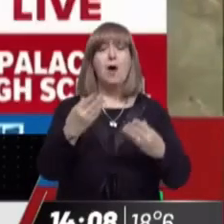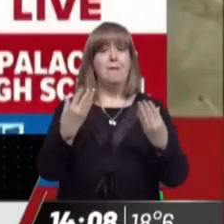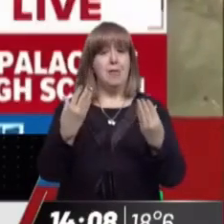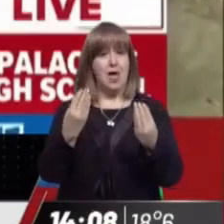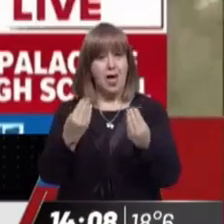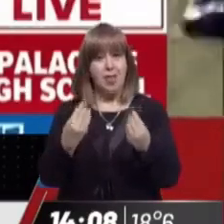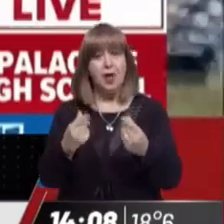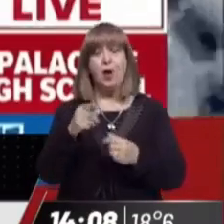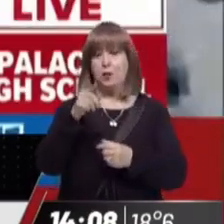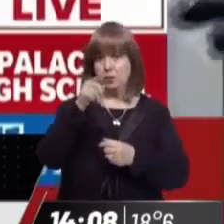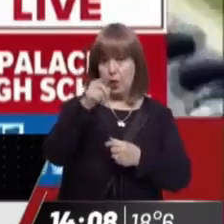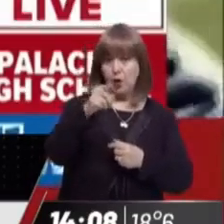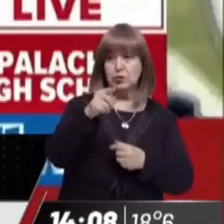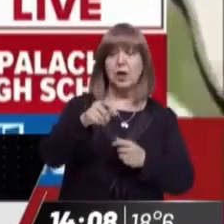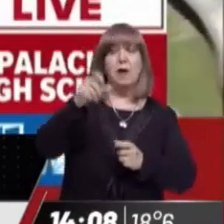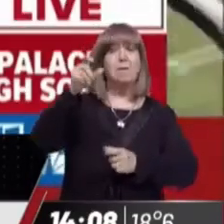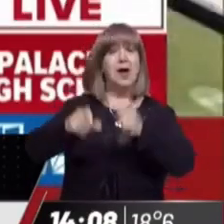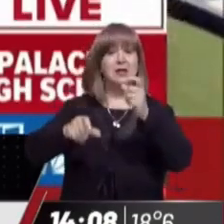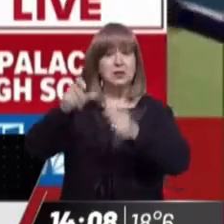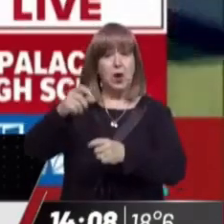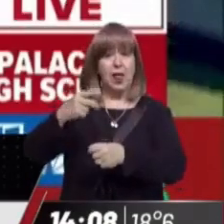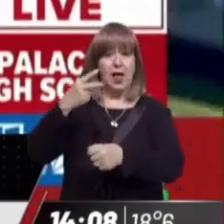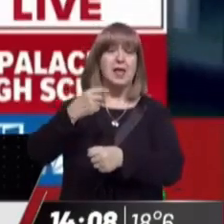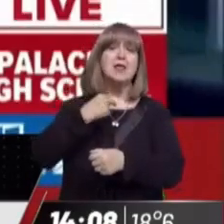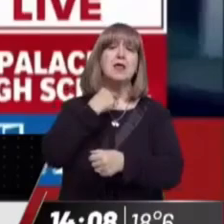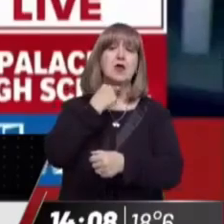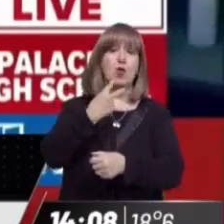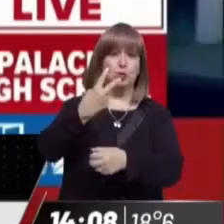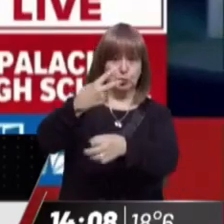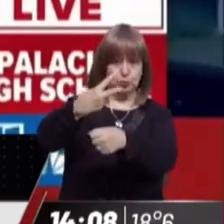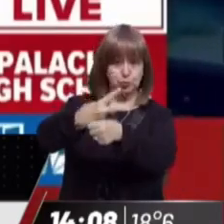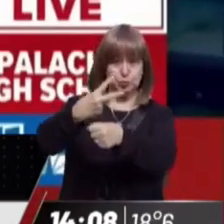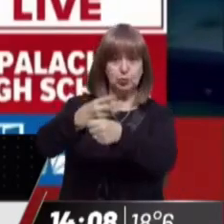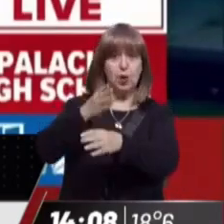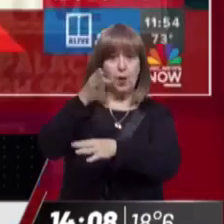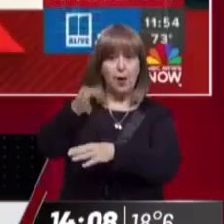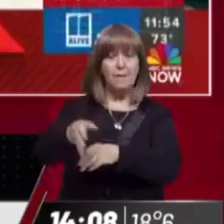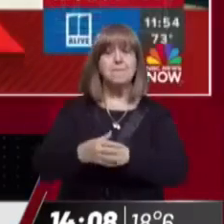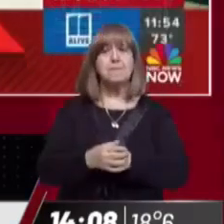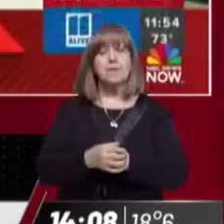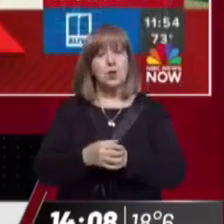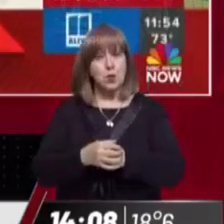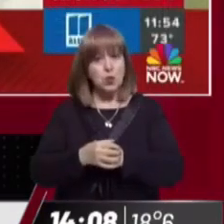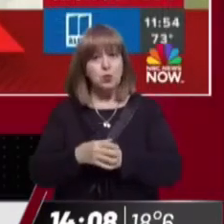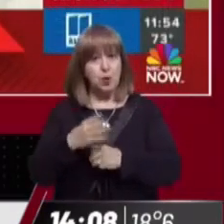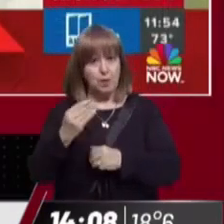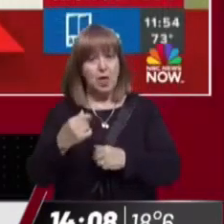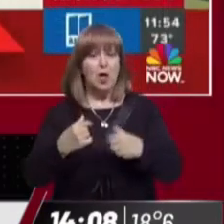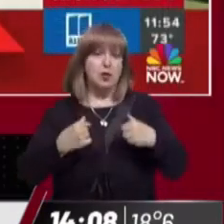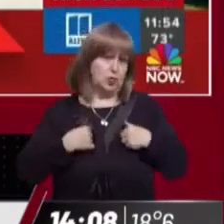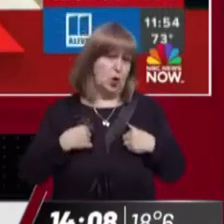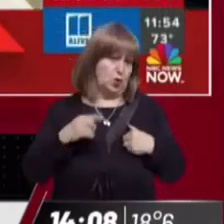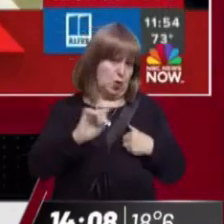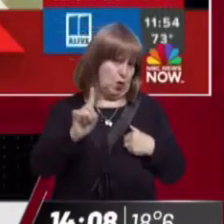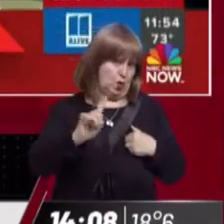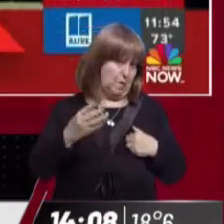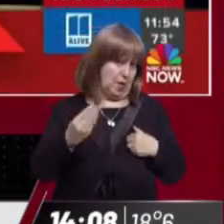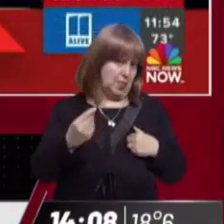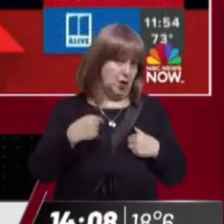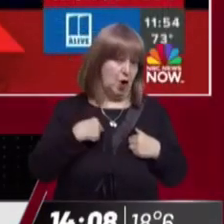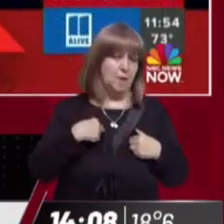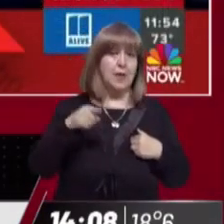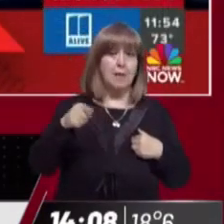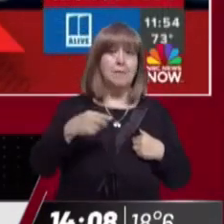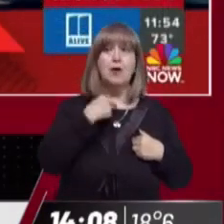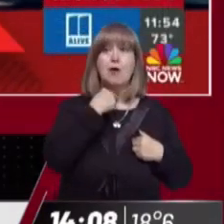en general no pero vos imaginate que cuando a mí me dijeron que cuando vi la noticia de que había habido un tiroteo